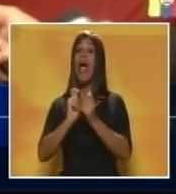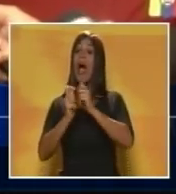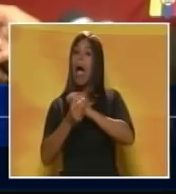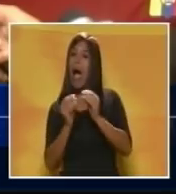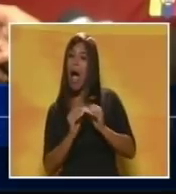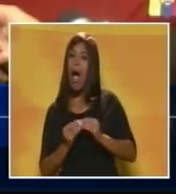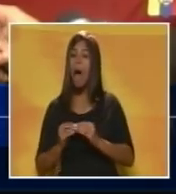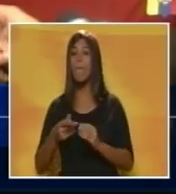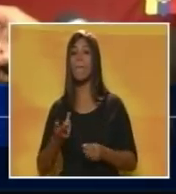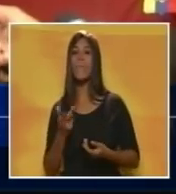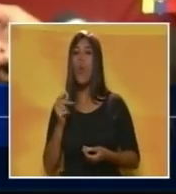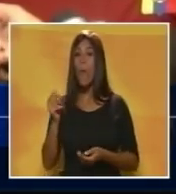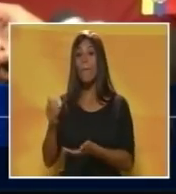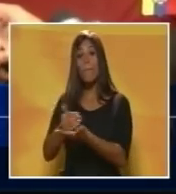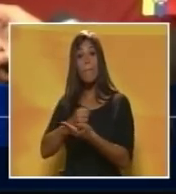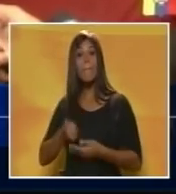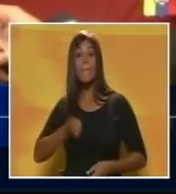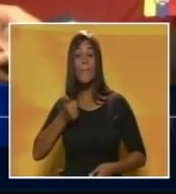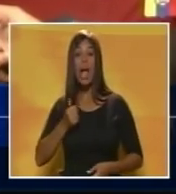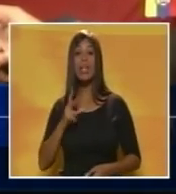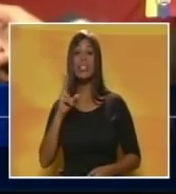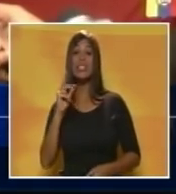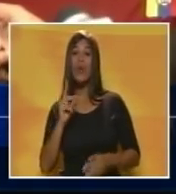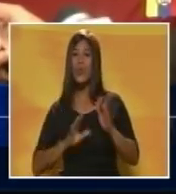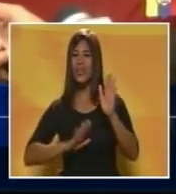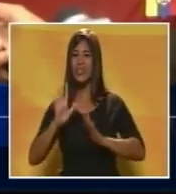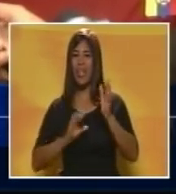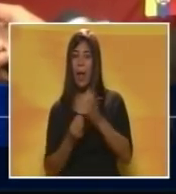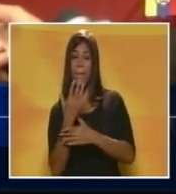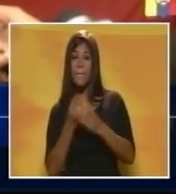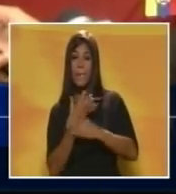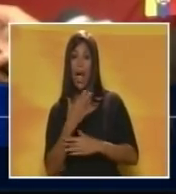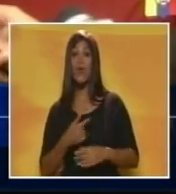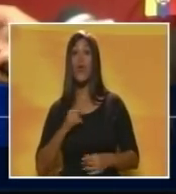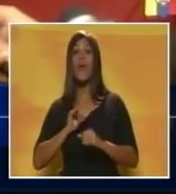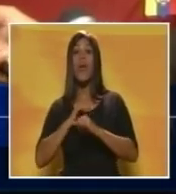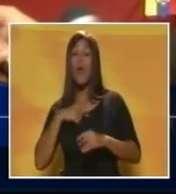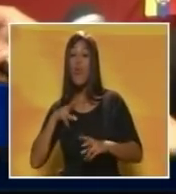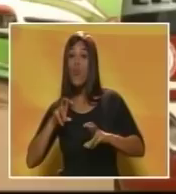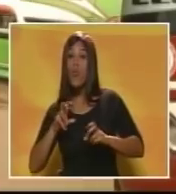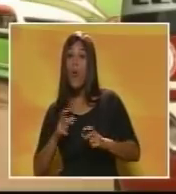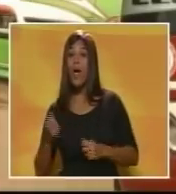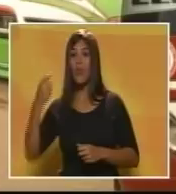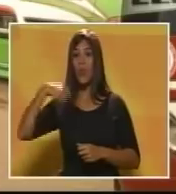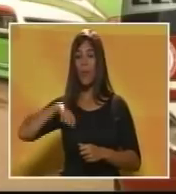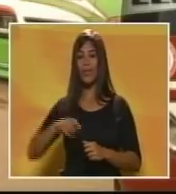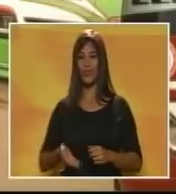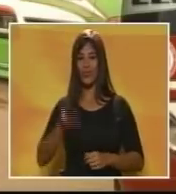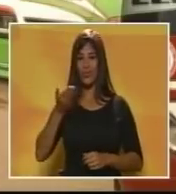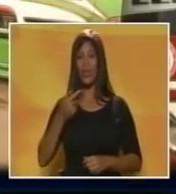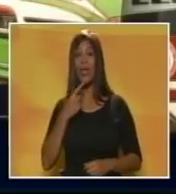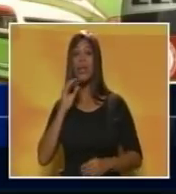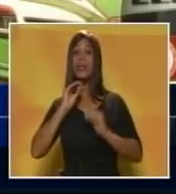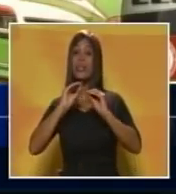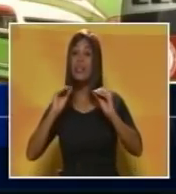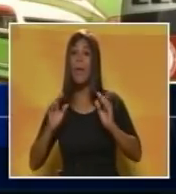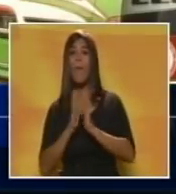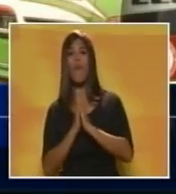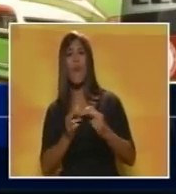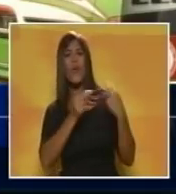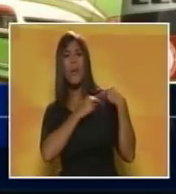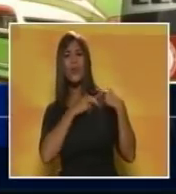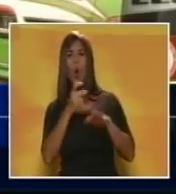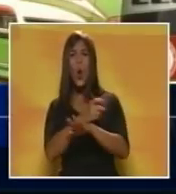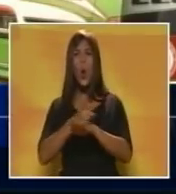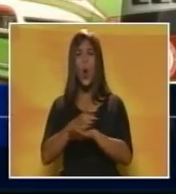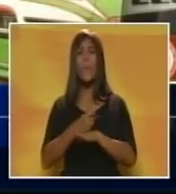tarifa a la segunda quincena de mayo, que es cuando sale el nuevo aumento asalariado. Por lo que le hicieron un llamado a las autoridades